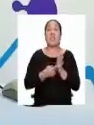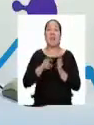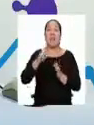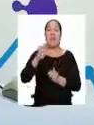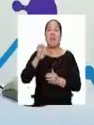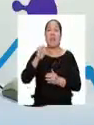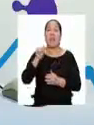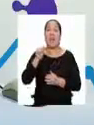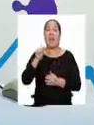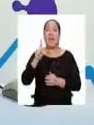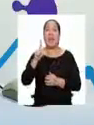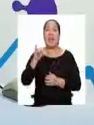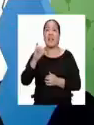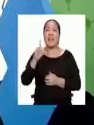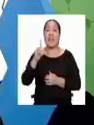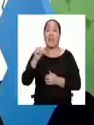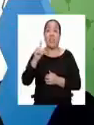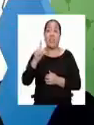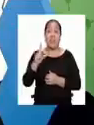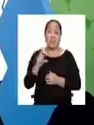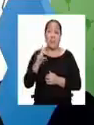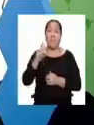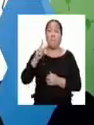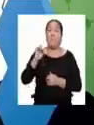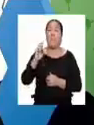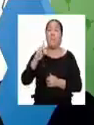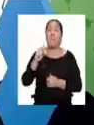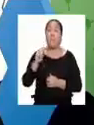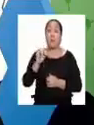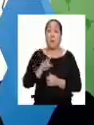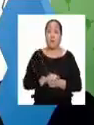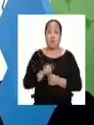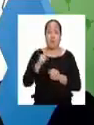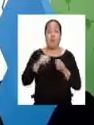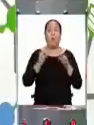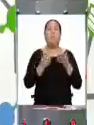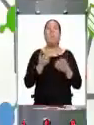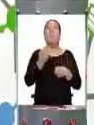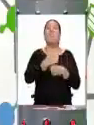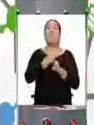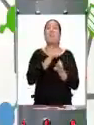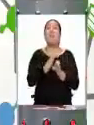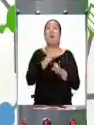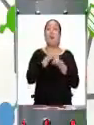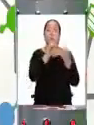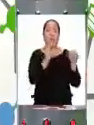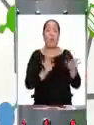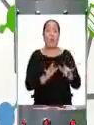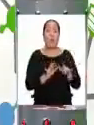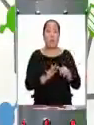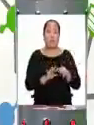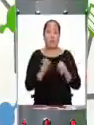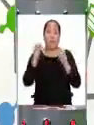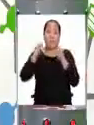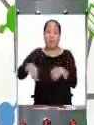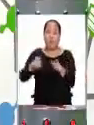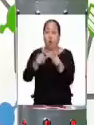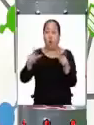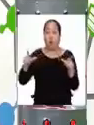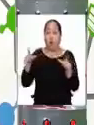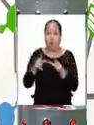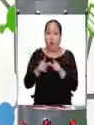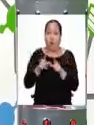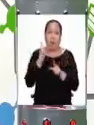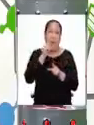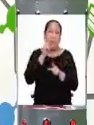elementos creados por una computadora que conforman una especie de simulación del mundo. Y además de la realidad virtual, también